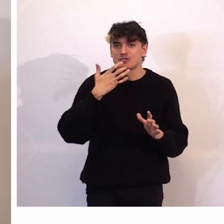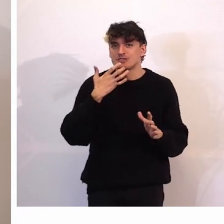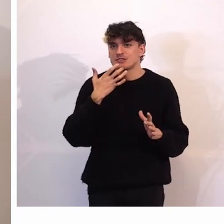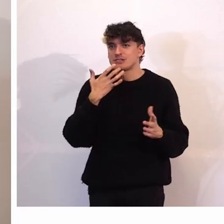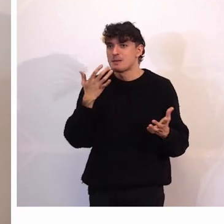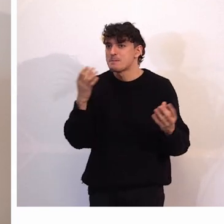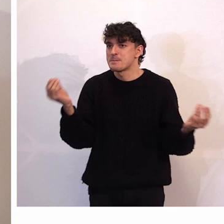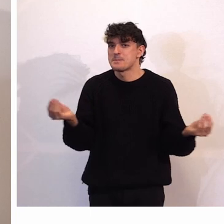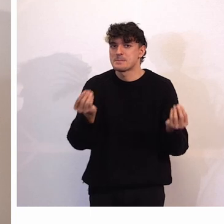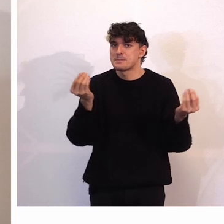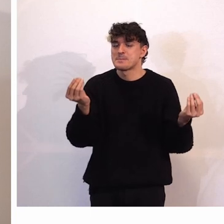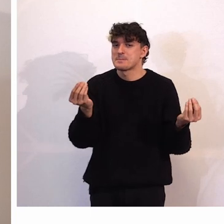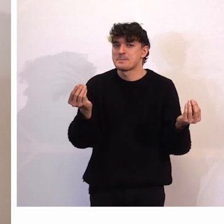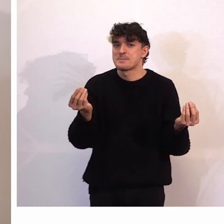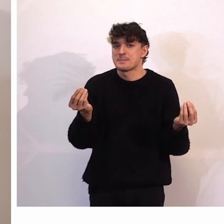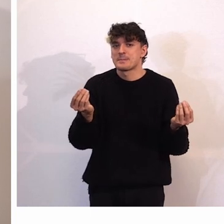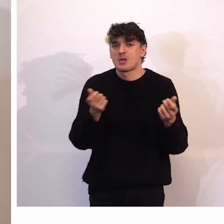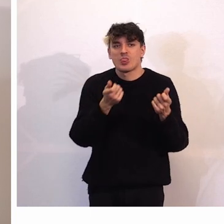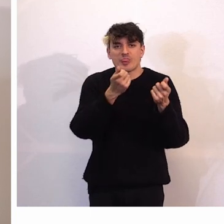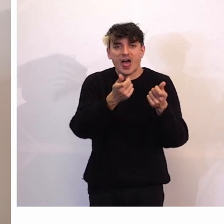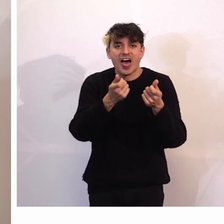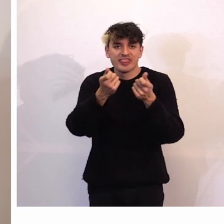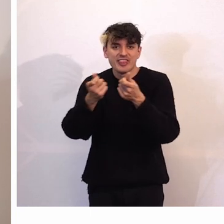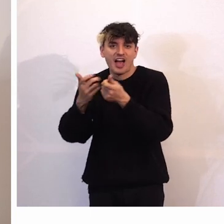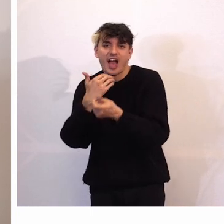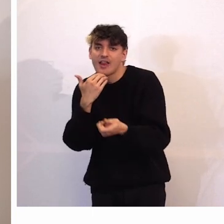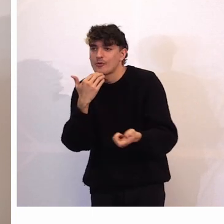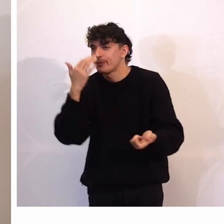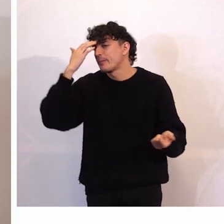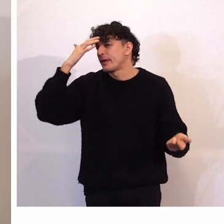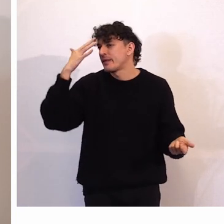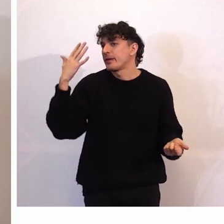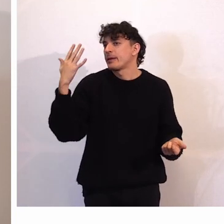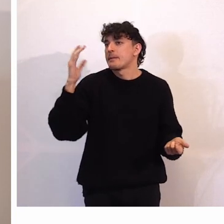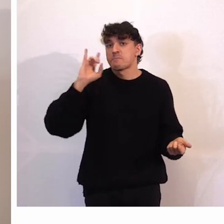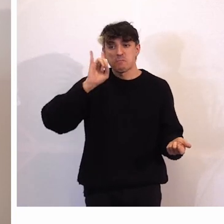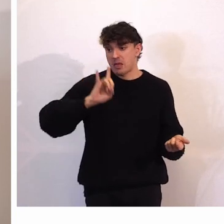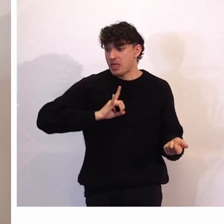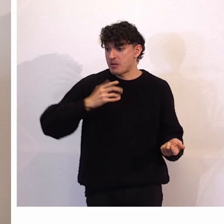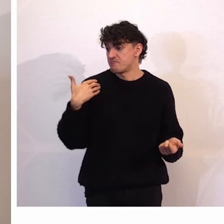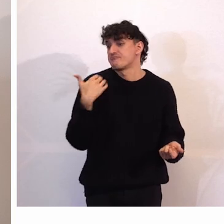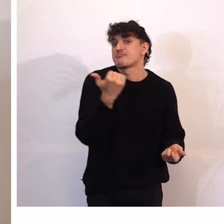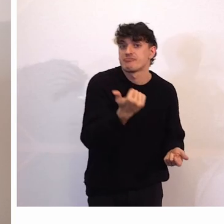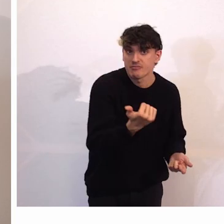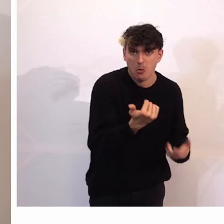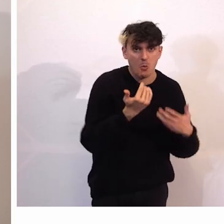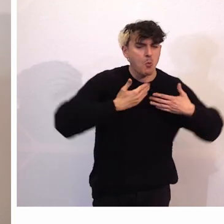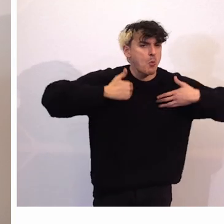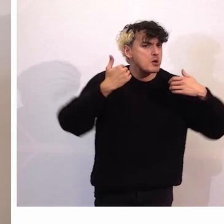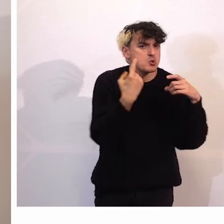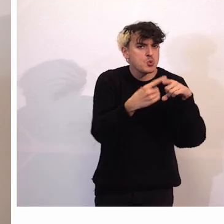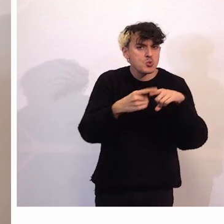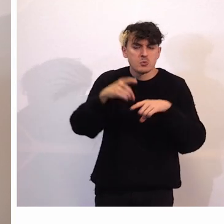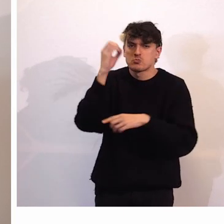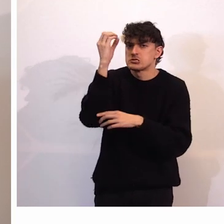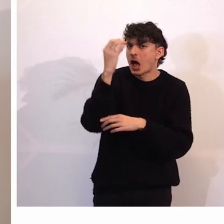aportar tu granito de arena y te llaman para cualquier cosa,